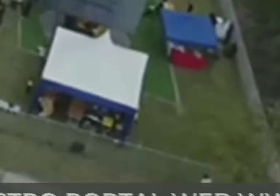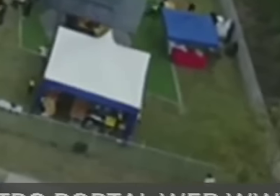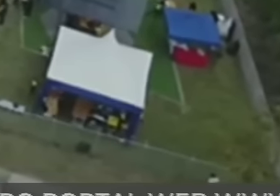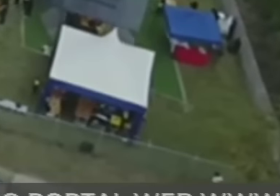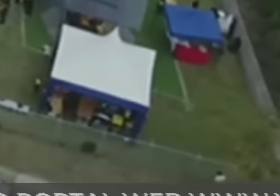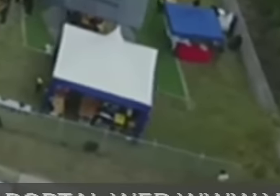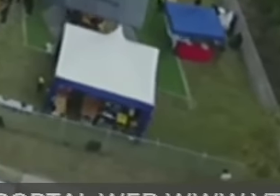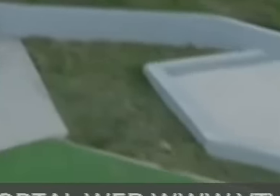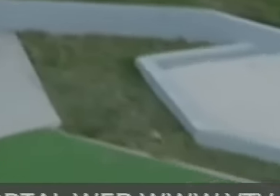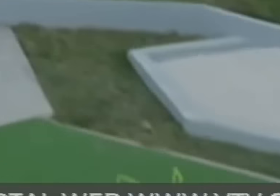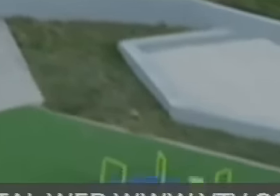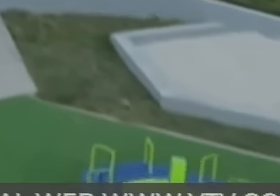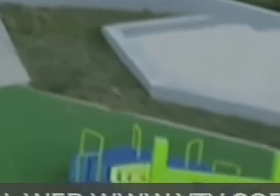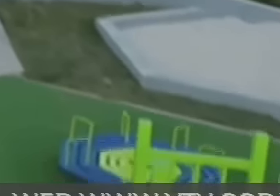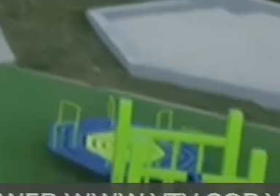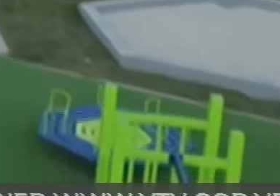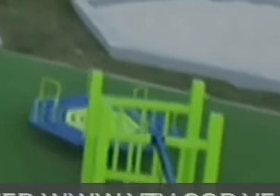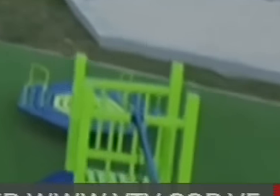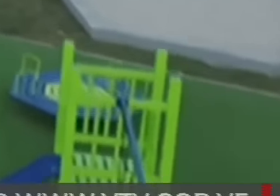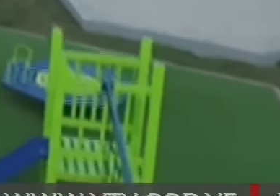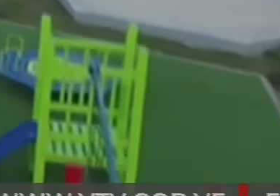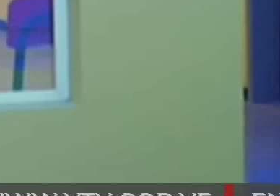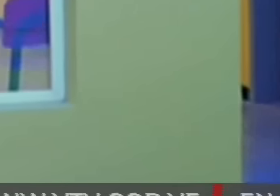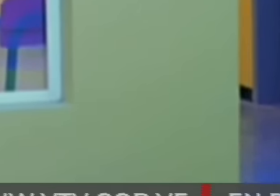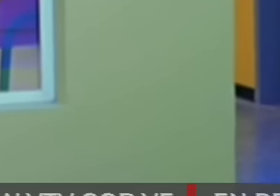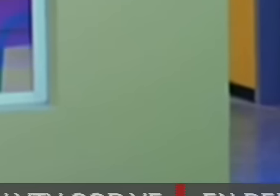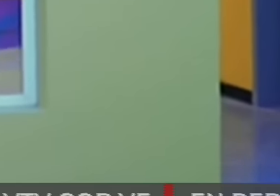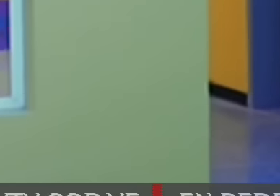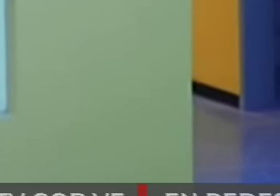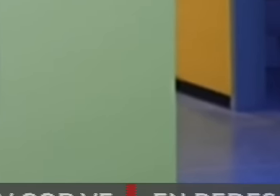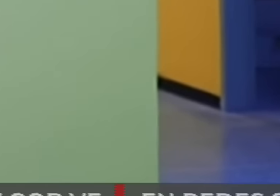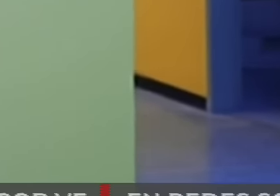reflejo de un cambio cultural. Cada bloque colocado,